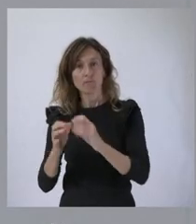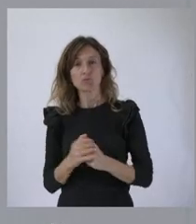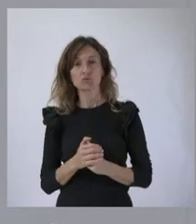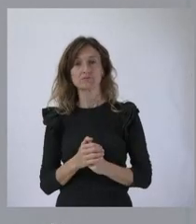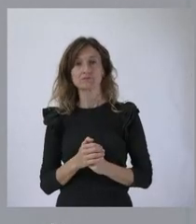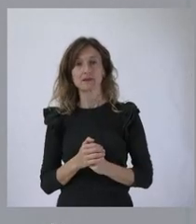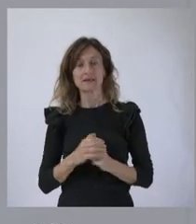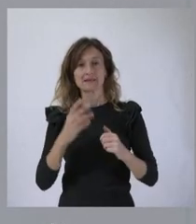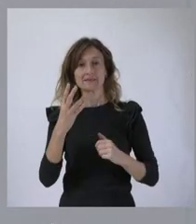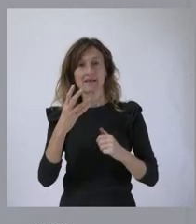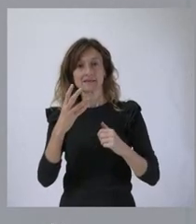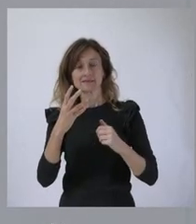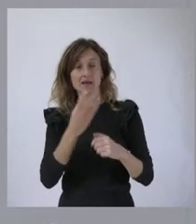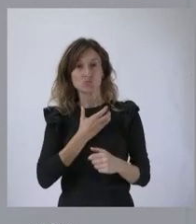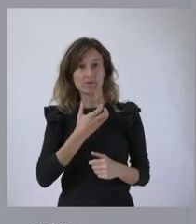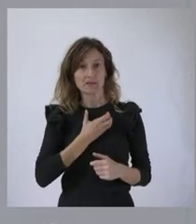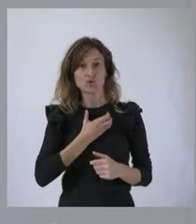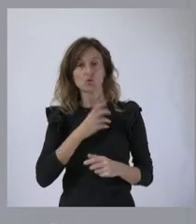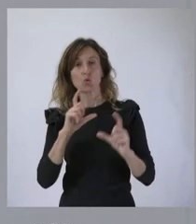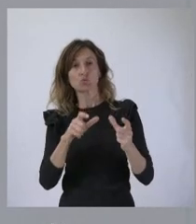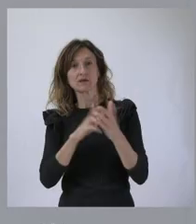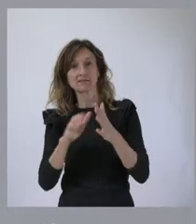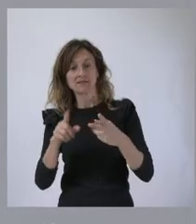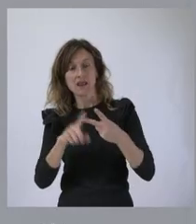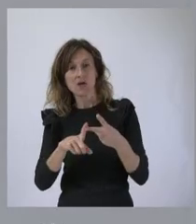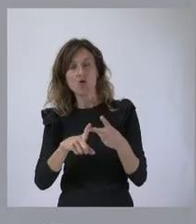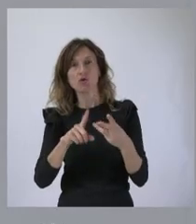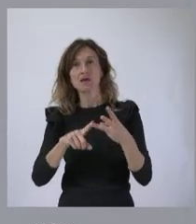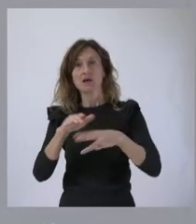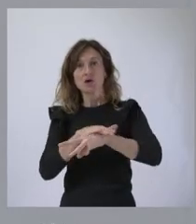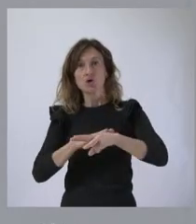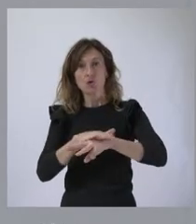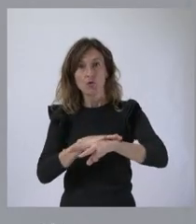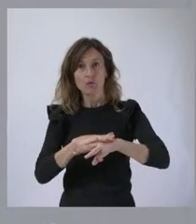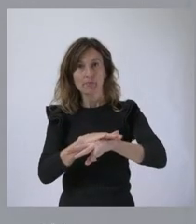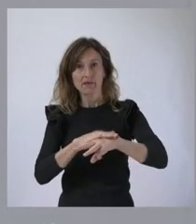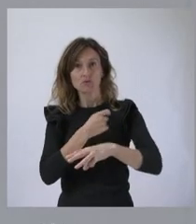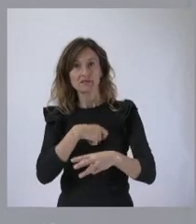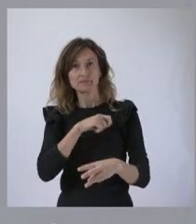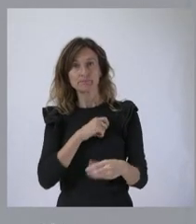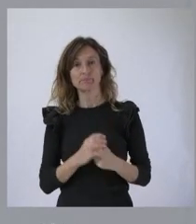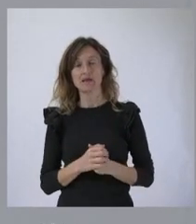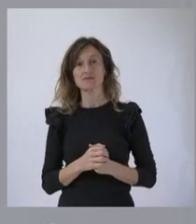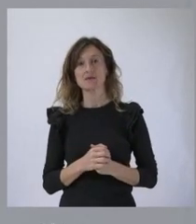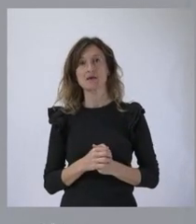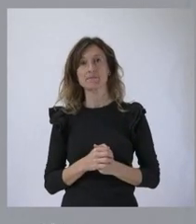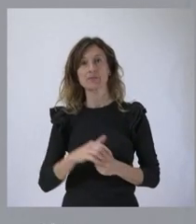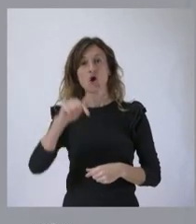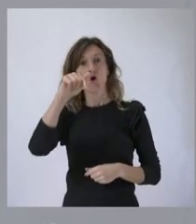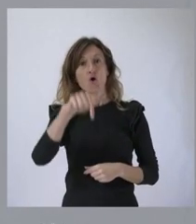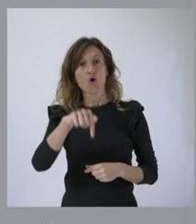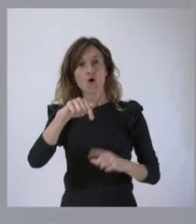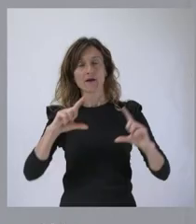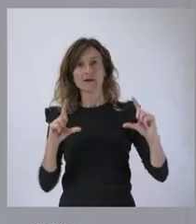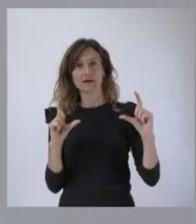administraciones públicas ayuntamiento junta de Castilla León gobierno de España que hoy nos reunimos